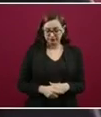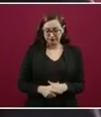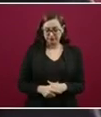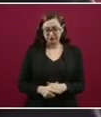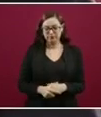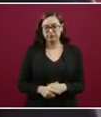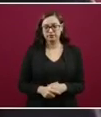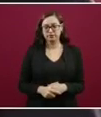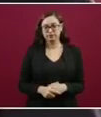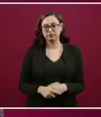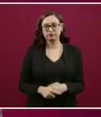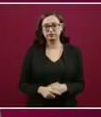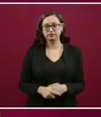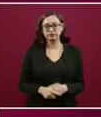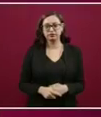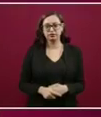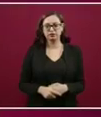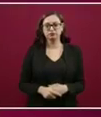dar a conocer